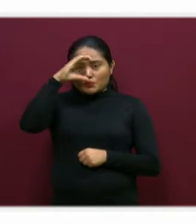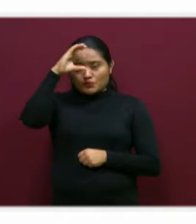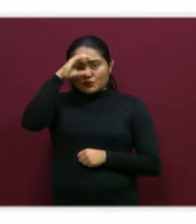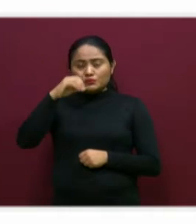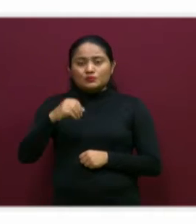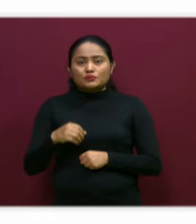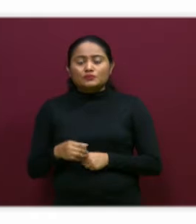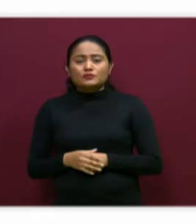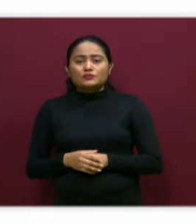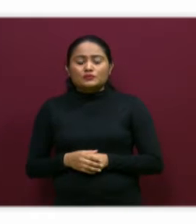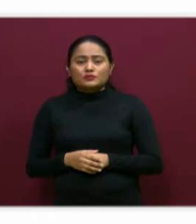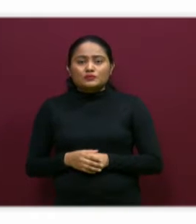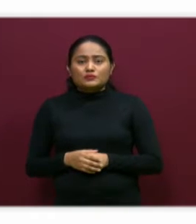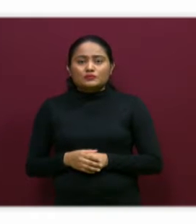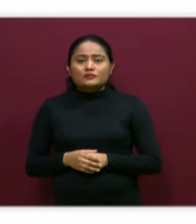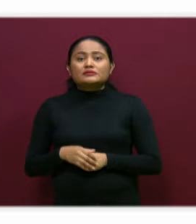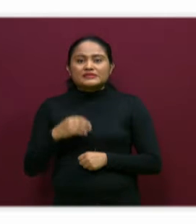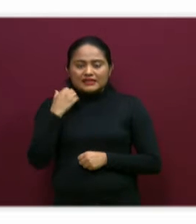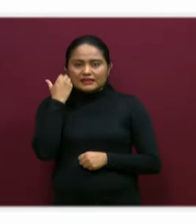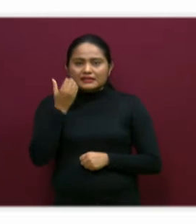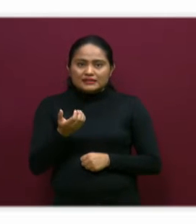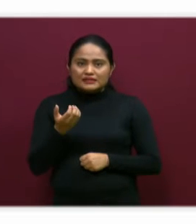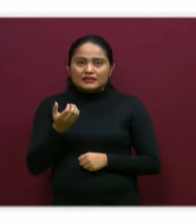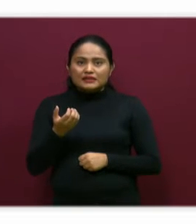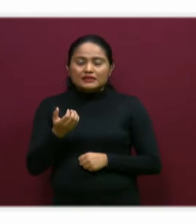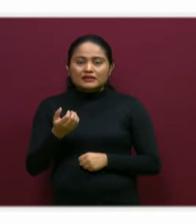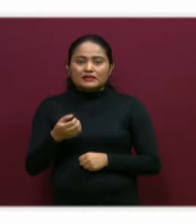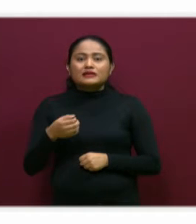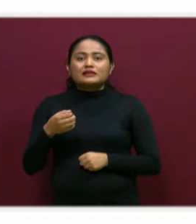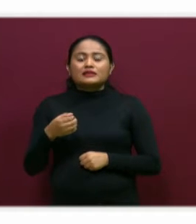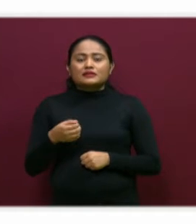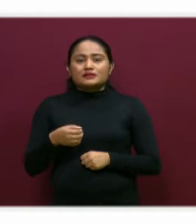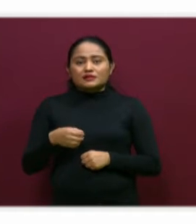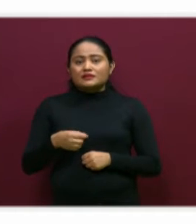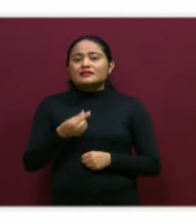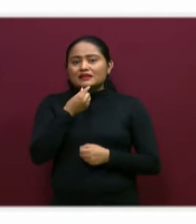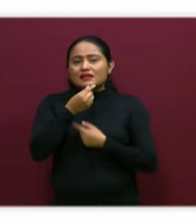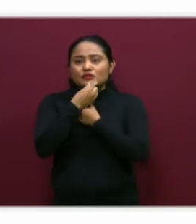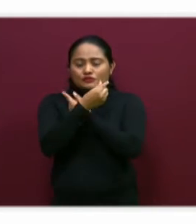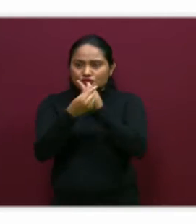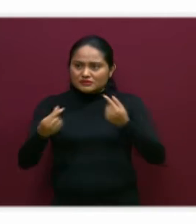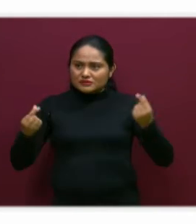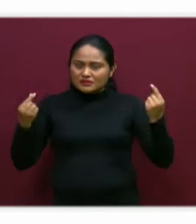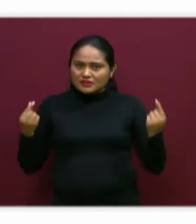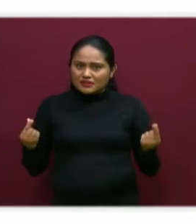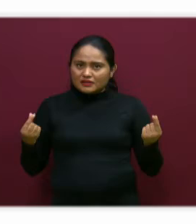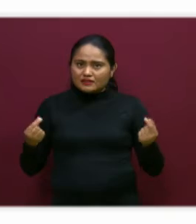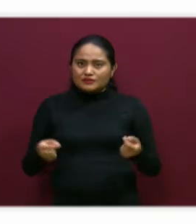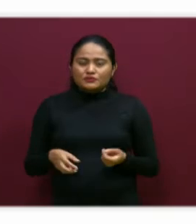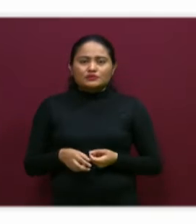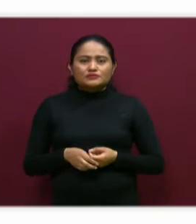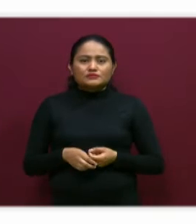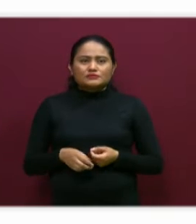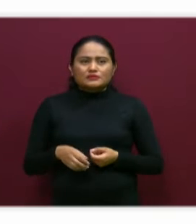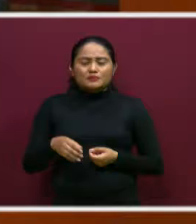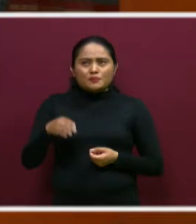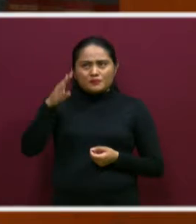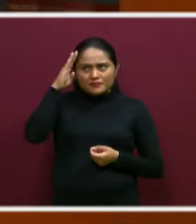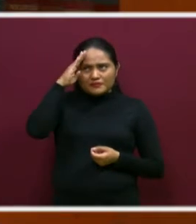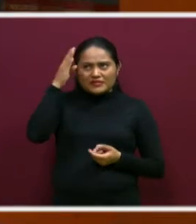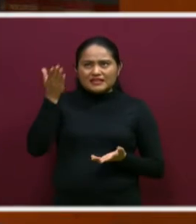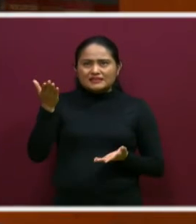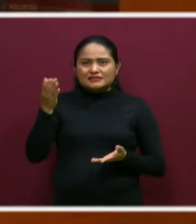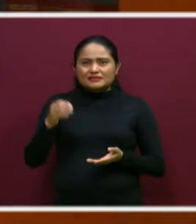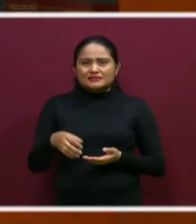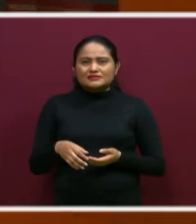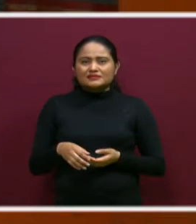que mencionar desde muy pequeños para que sean conscientes de todo esto en lo largo de su vida de su vida la